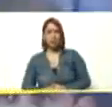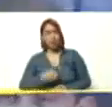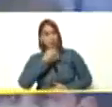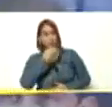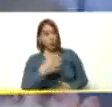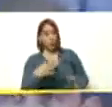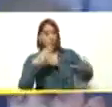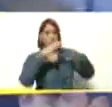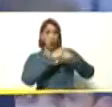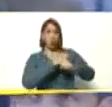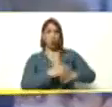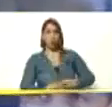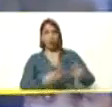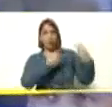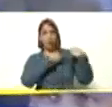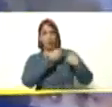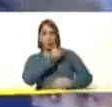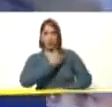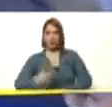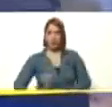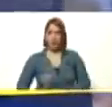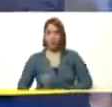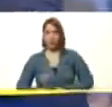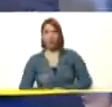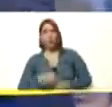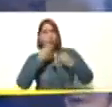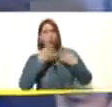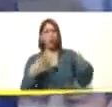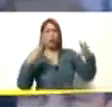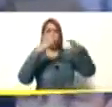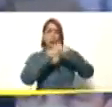noches, jefe, presidente. Buenas noches, La Guaira.